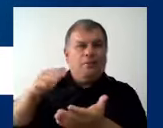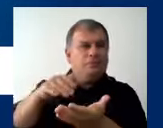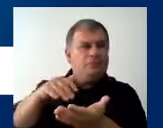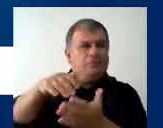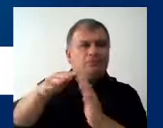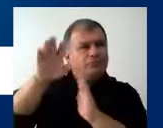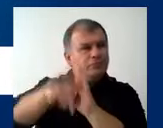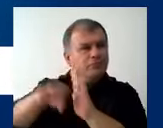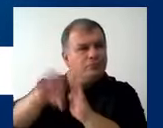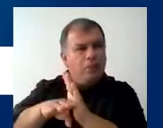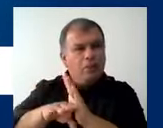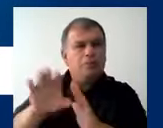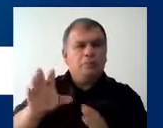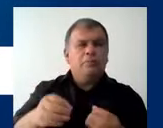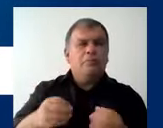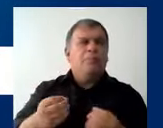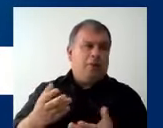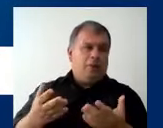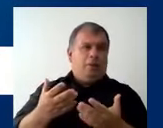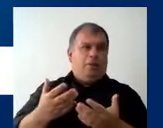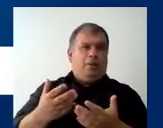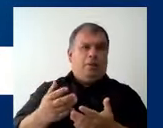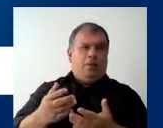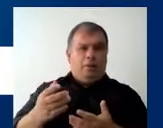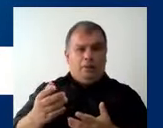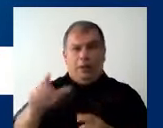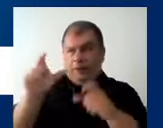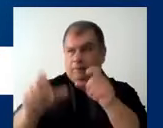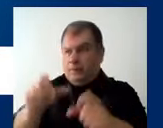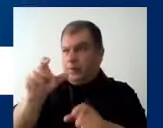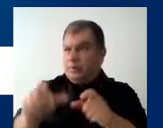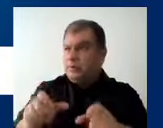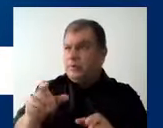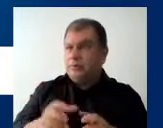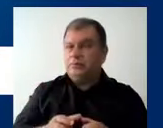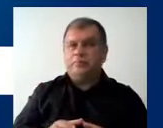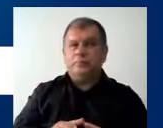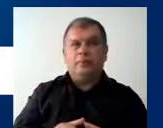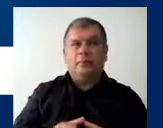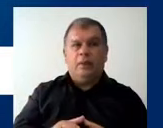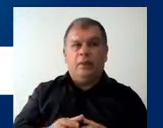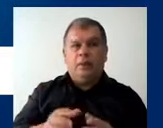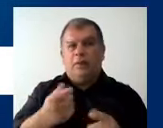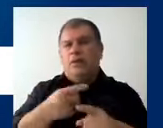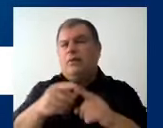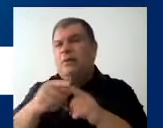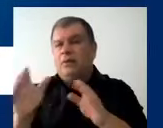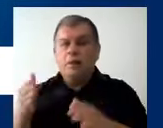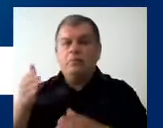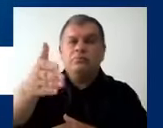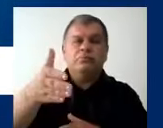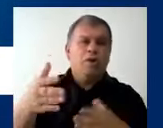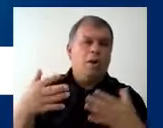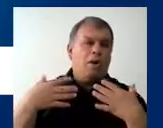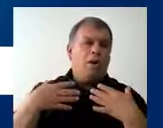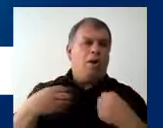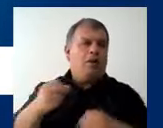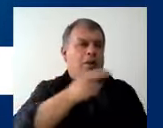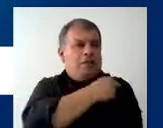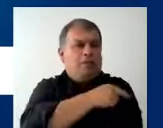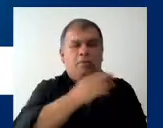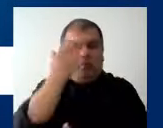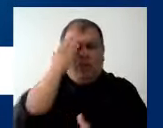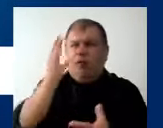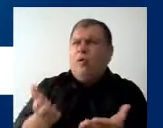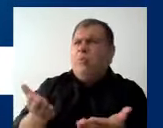ejemplo, porque muchas veces las personas en los establecimientos de salud no sabían cómo atender a